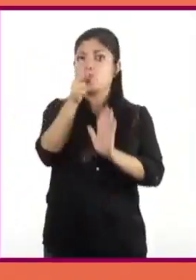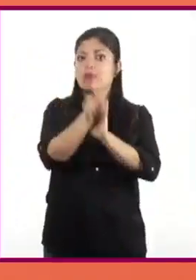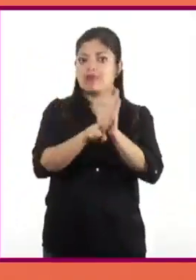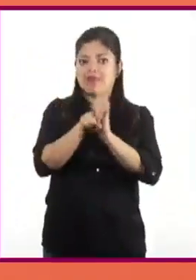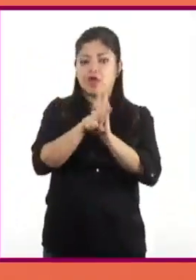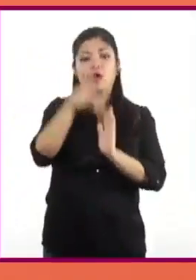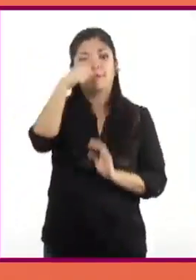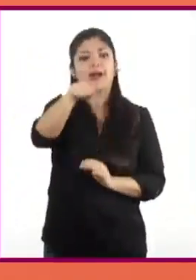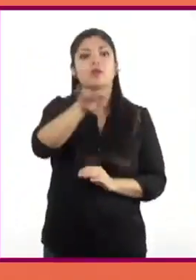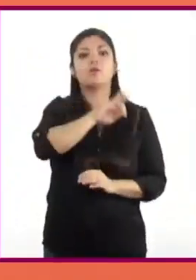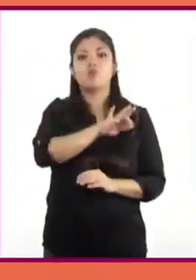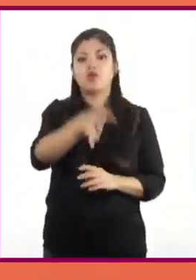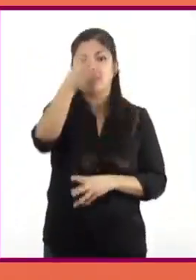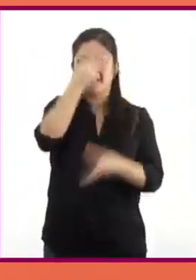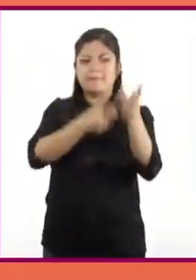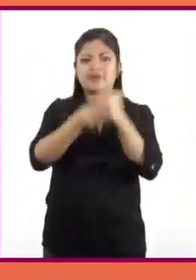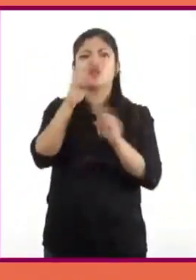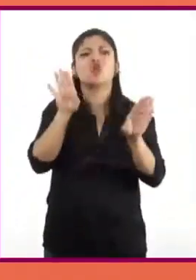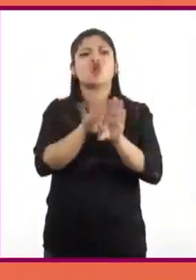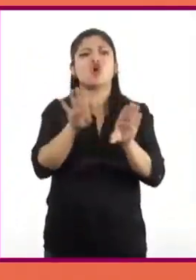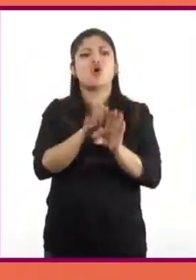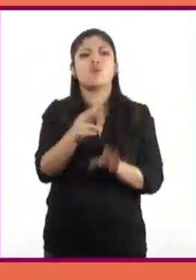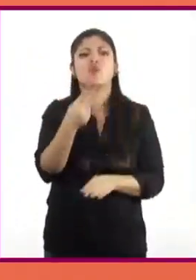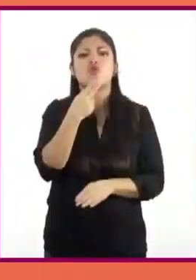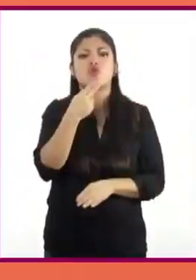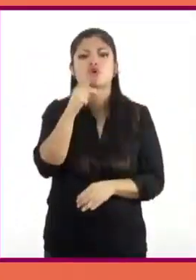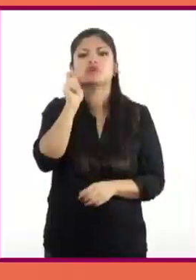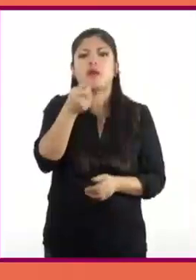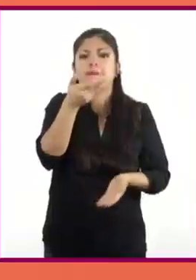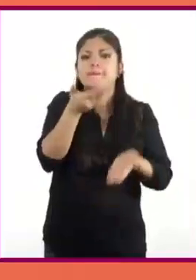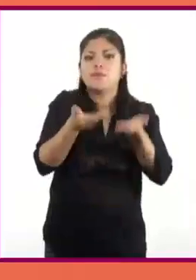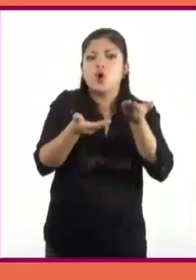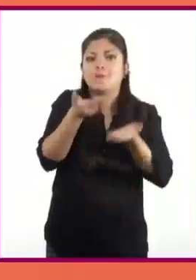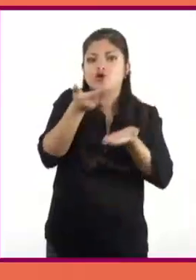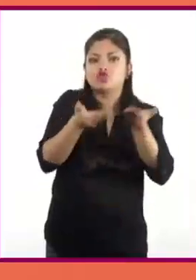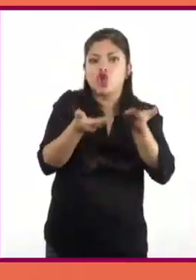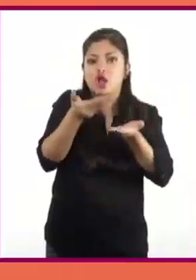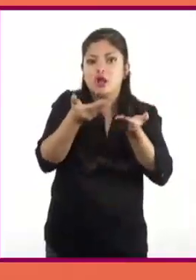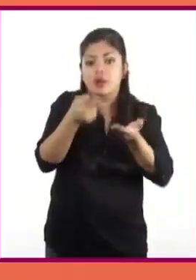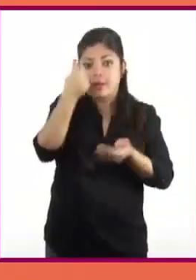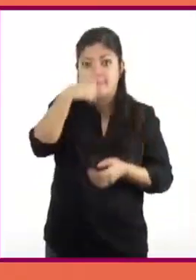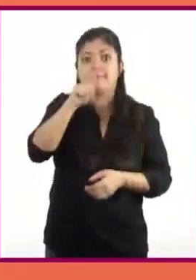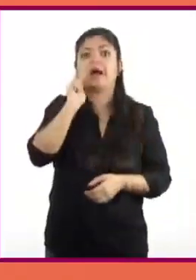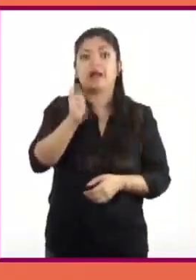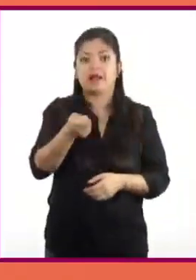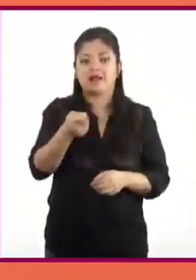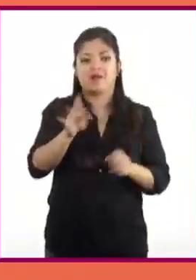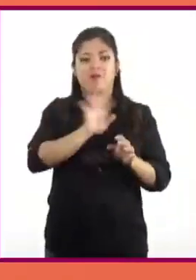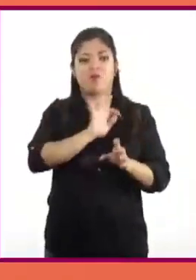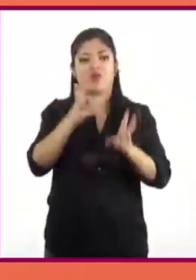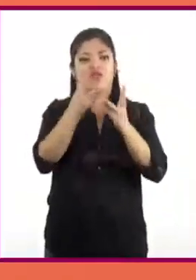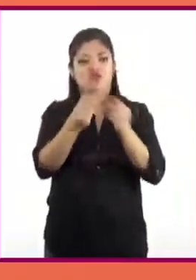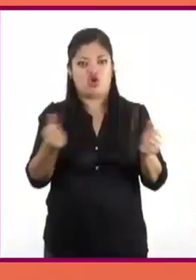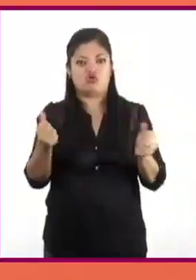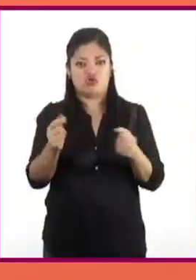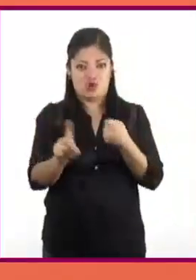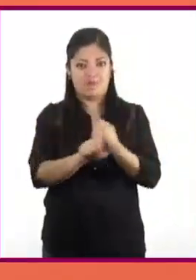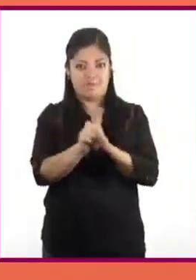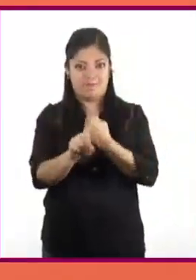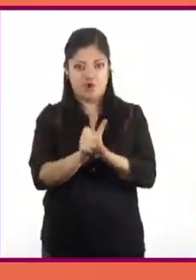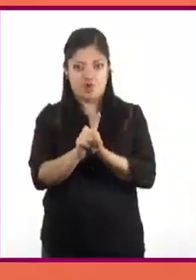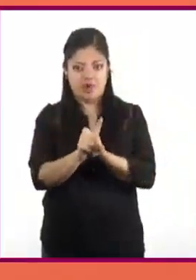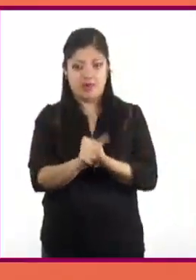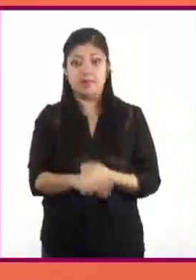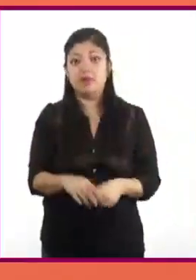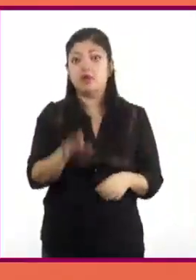fin de que aprendan cómo se utiliza la relación de proporcionalidad para resolver un problema, en este caso el